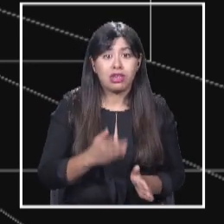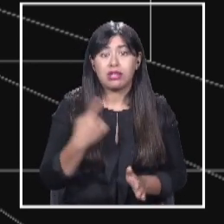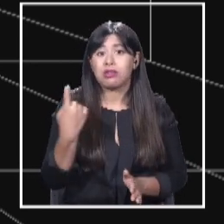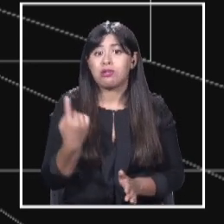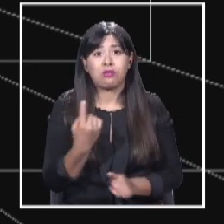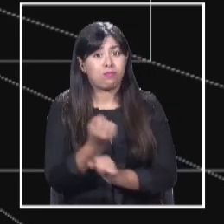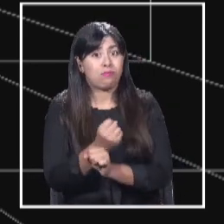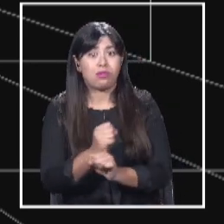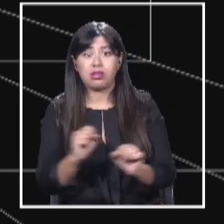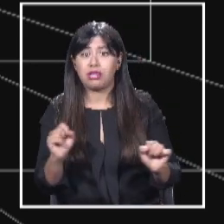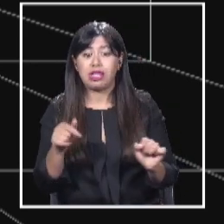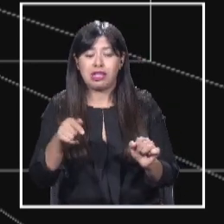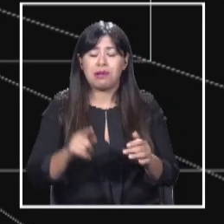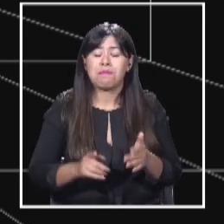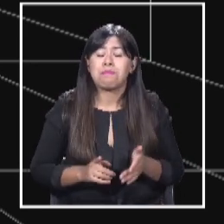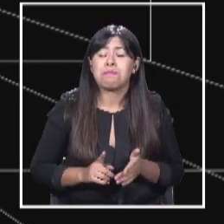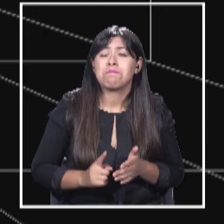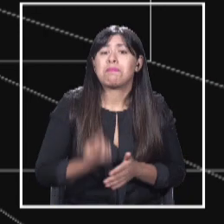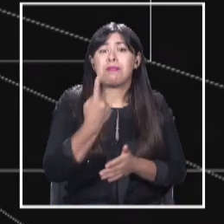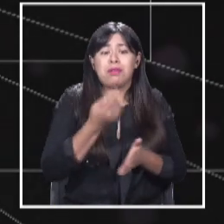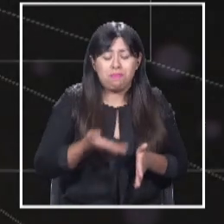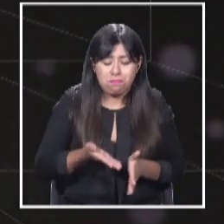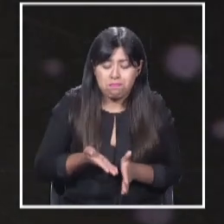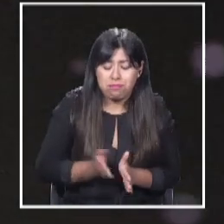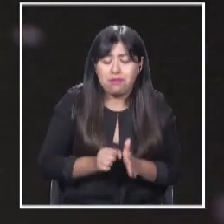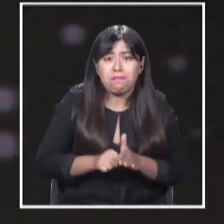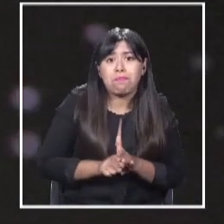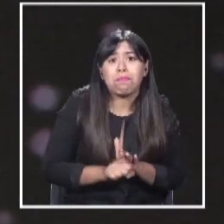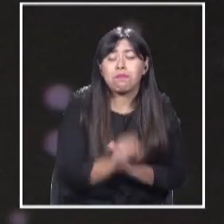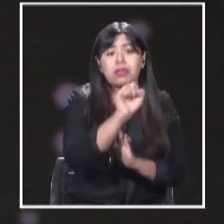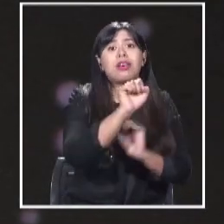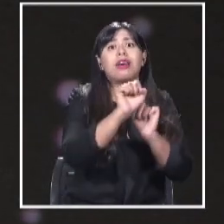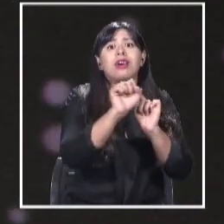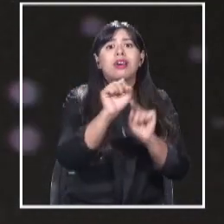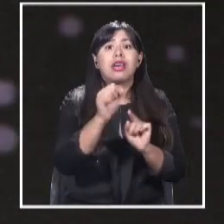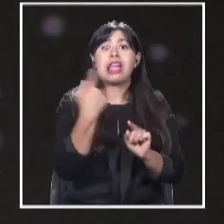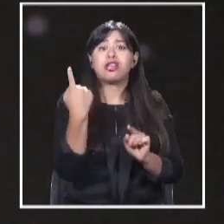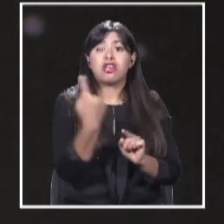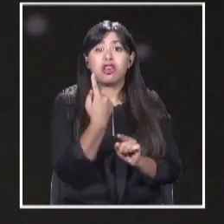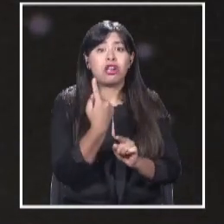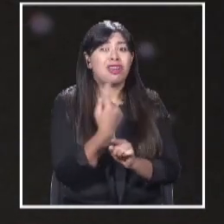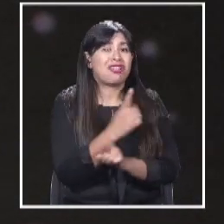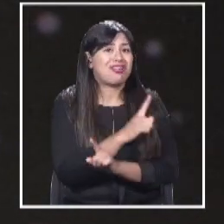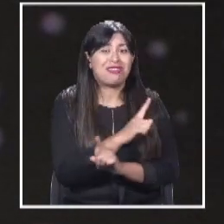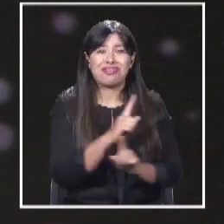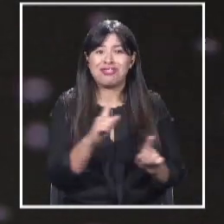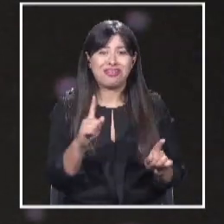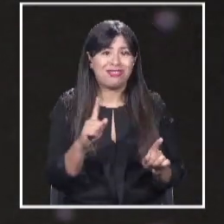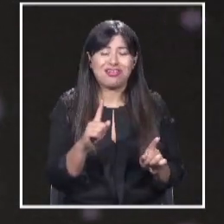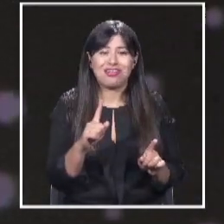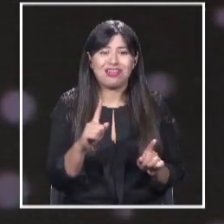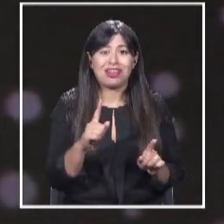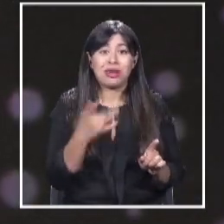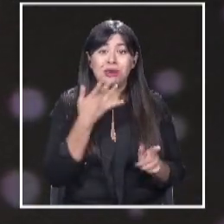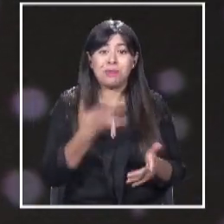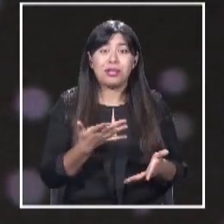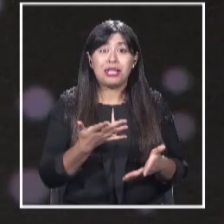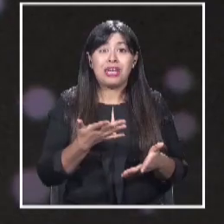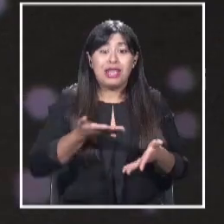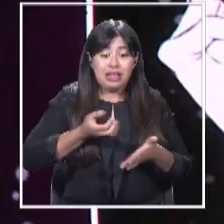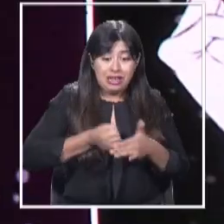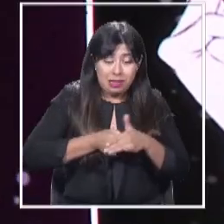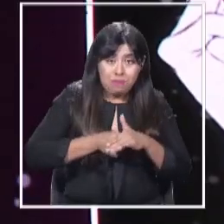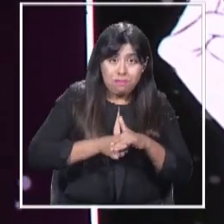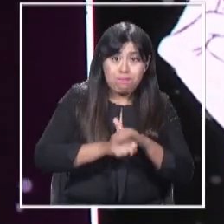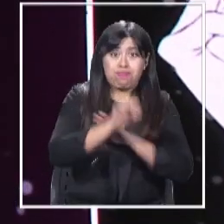es nuestro primer evento y acto social. Prácticamente nadie viene al mundo solo, porque dar a luz, en el caso de nuestra especie,